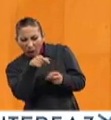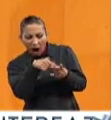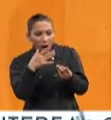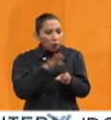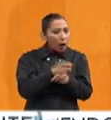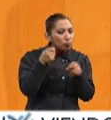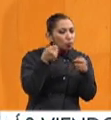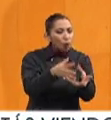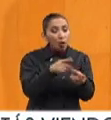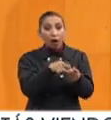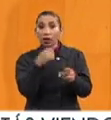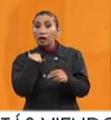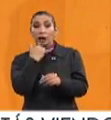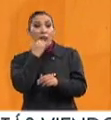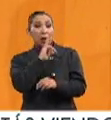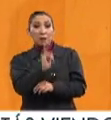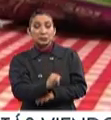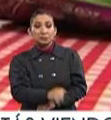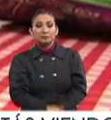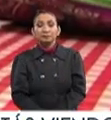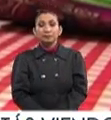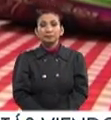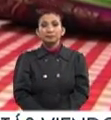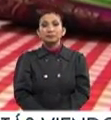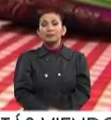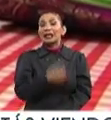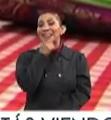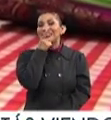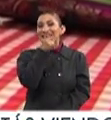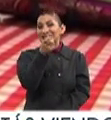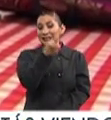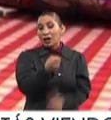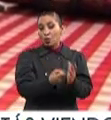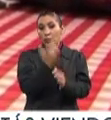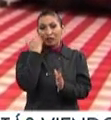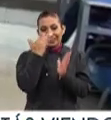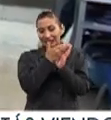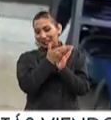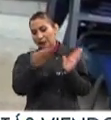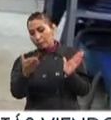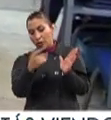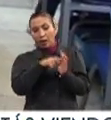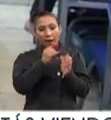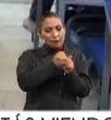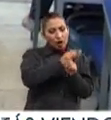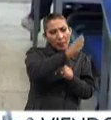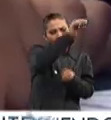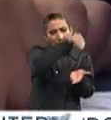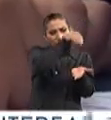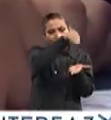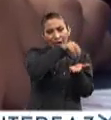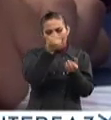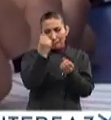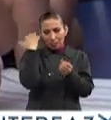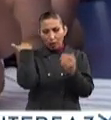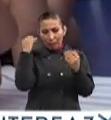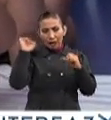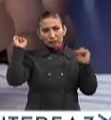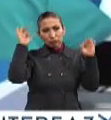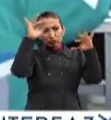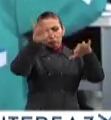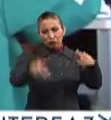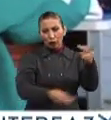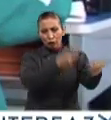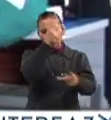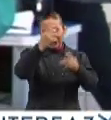no nos vamos a equivocar. Aseguró que esta nueva etapa partirá de la información obtenida durante los foros de